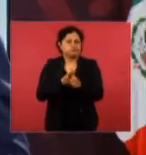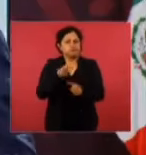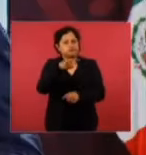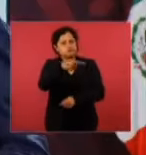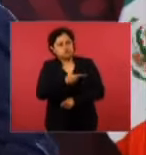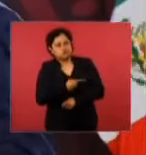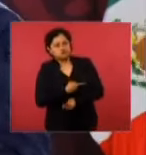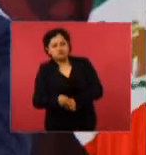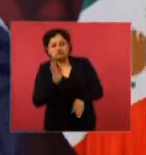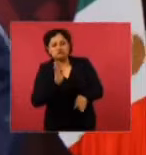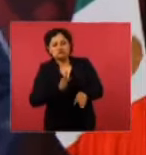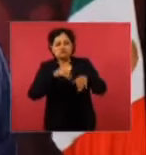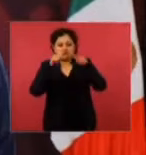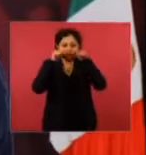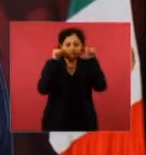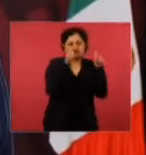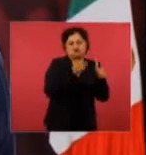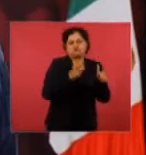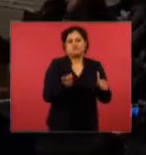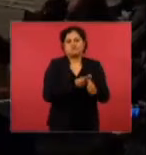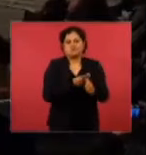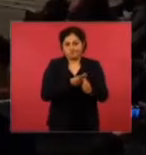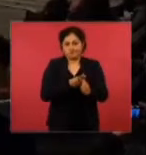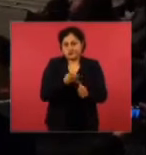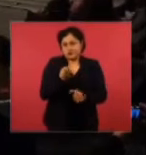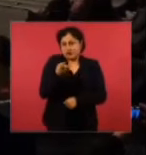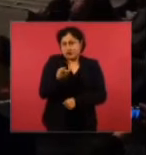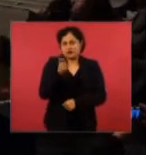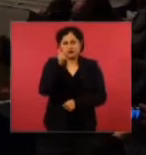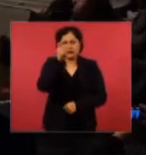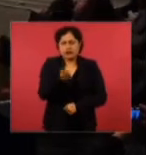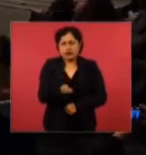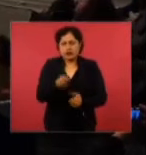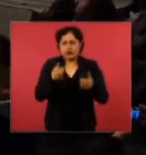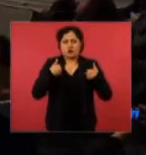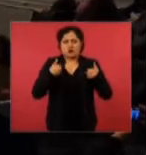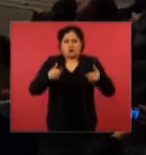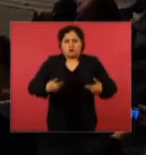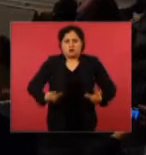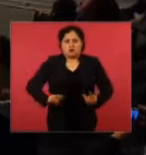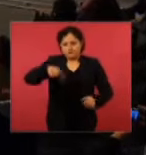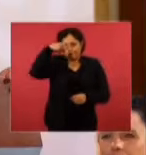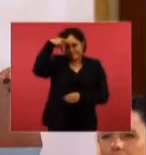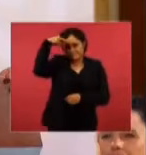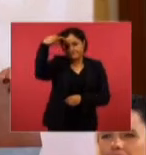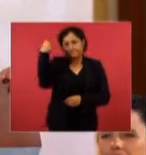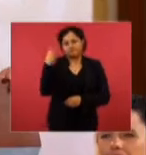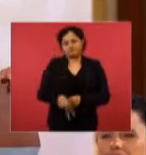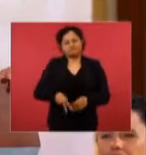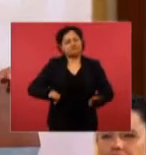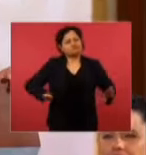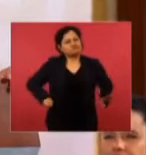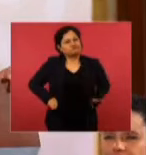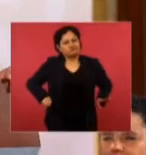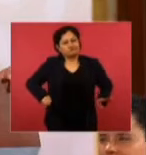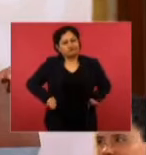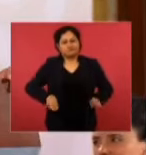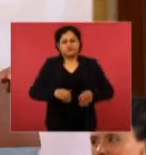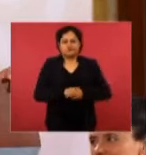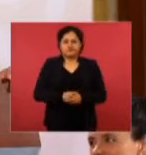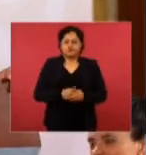ese es el humanismo mexicano. Y vamos pues a recordar.